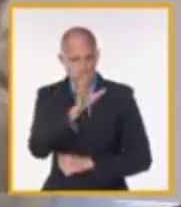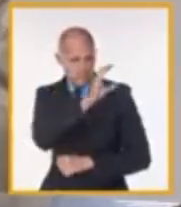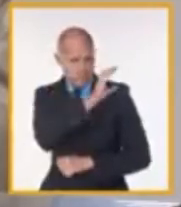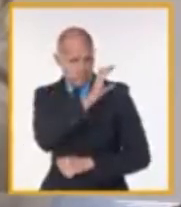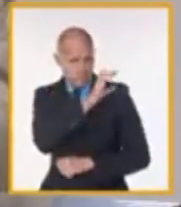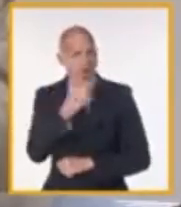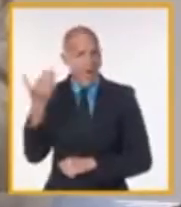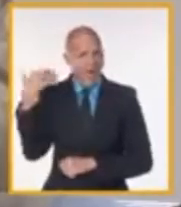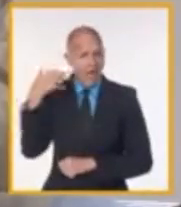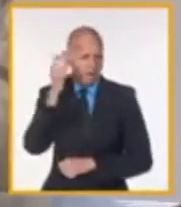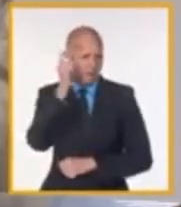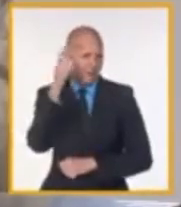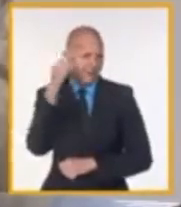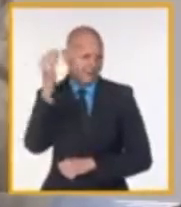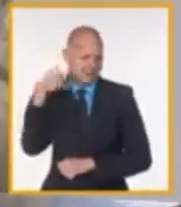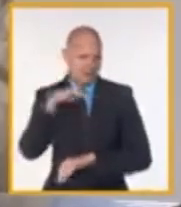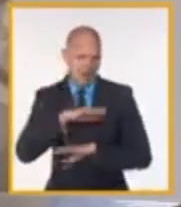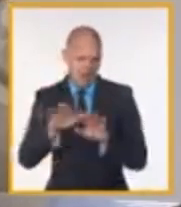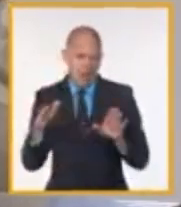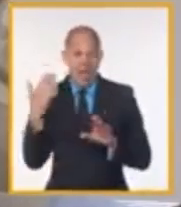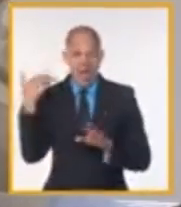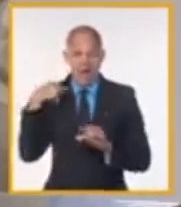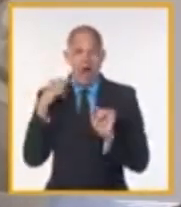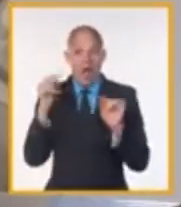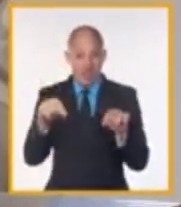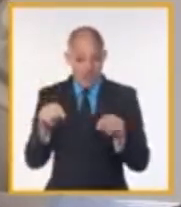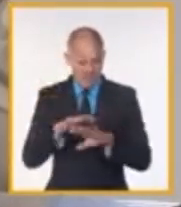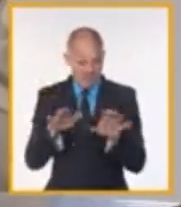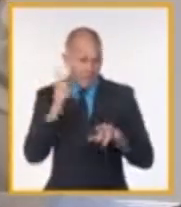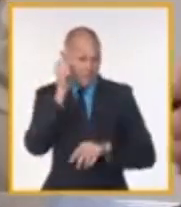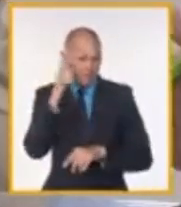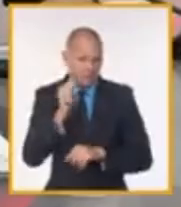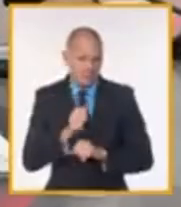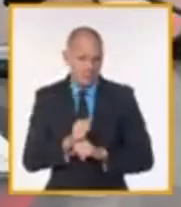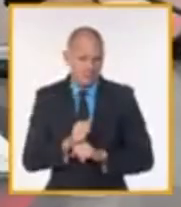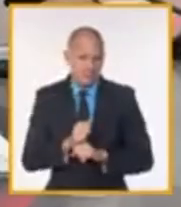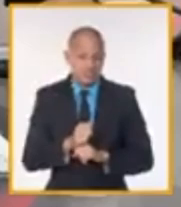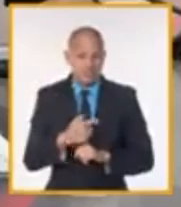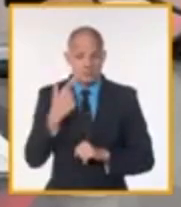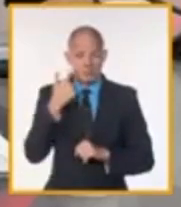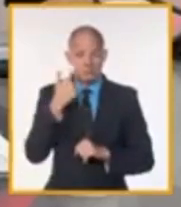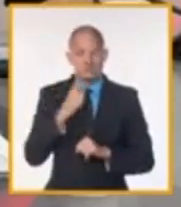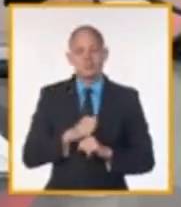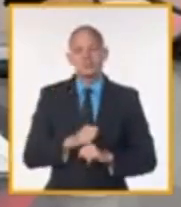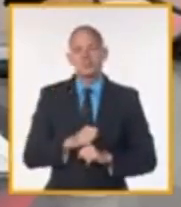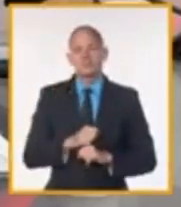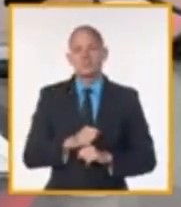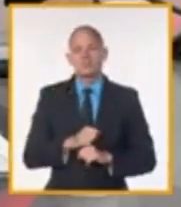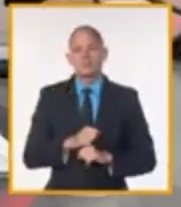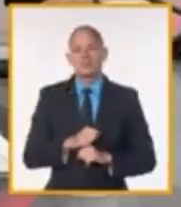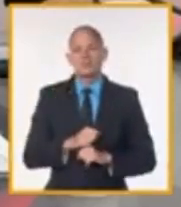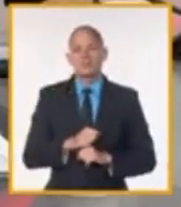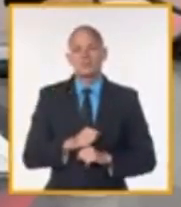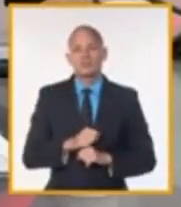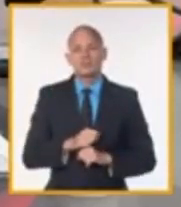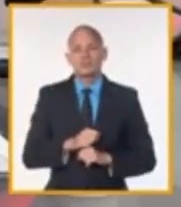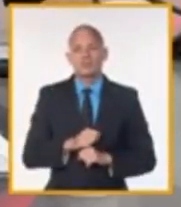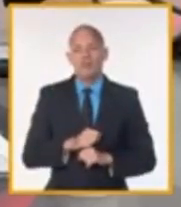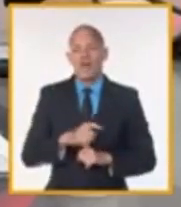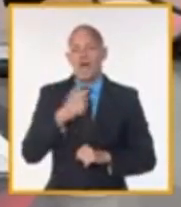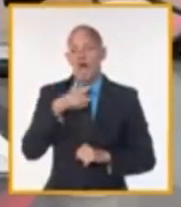fue uno de los negociadores de este tratado es decir ya el desde que se nombró a a este